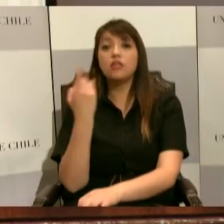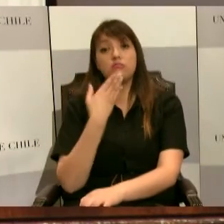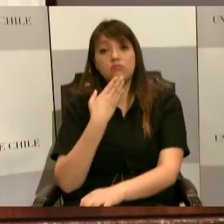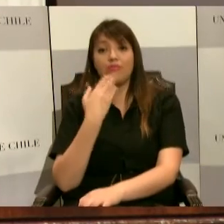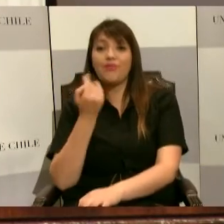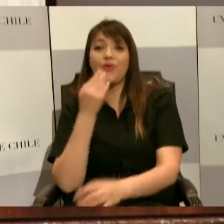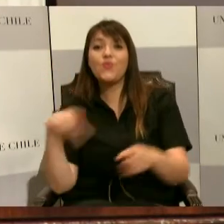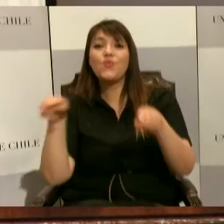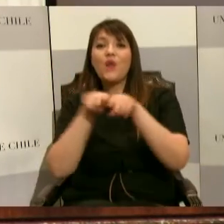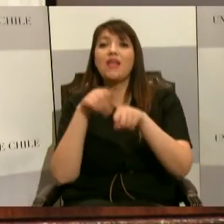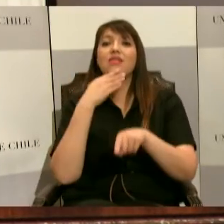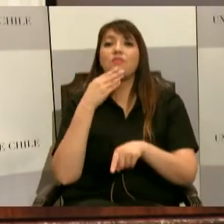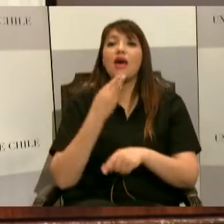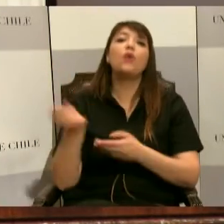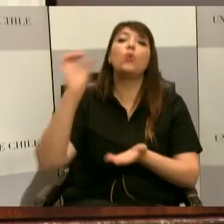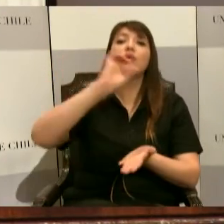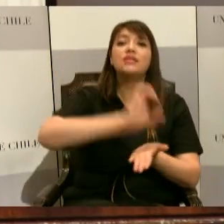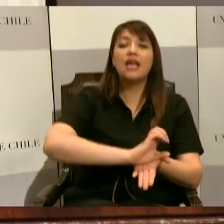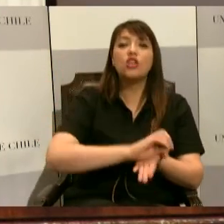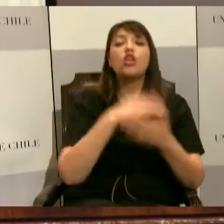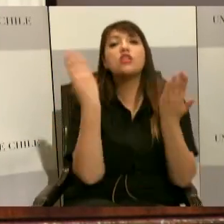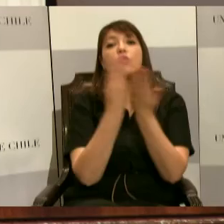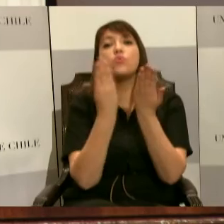puede referirse a un centro de formación de jóvenes,